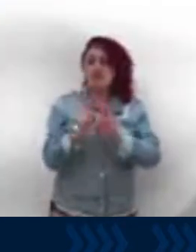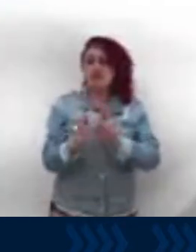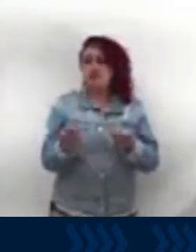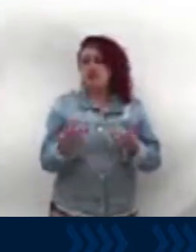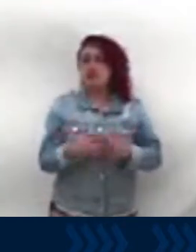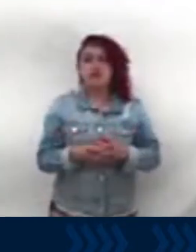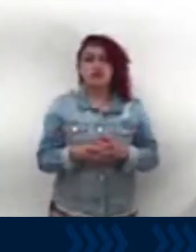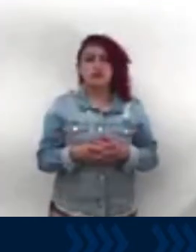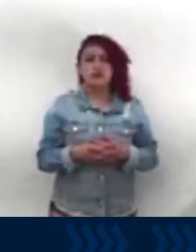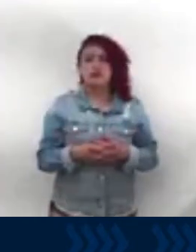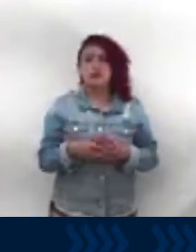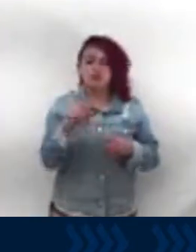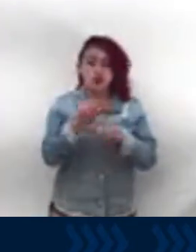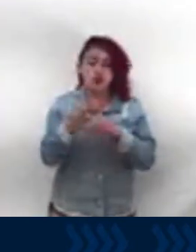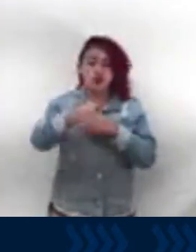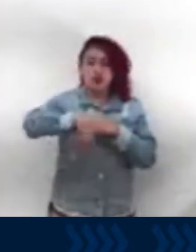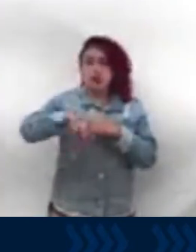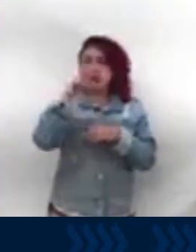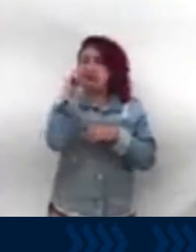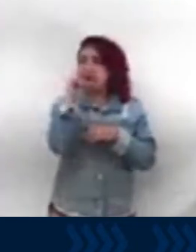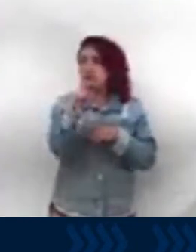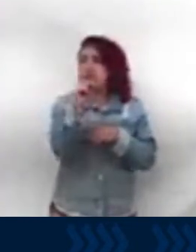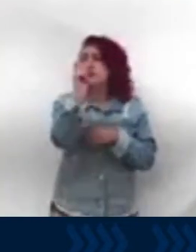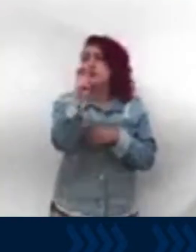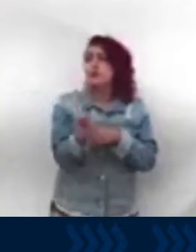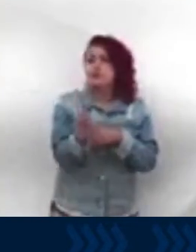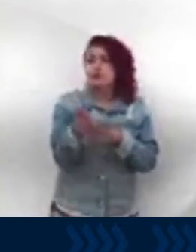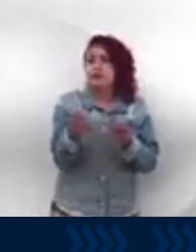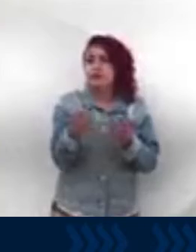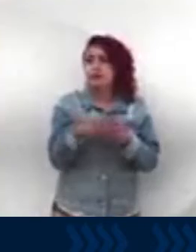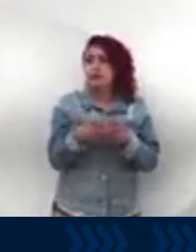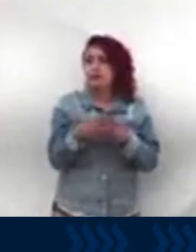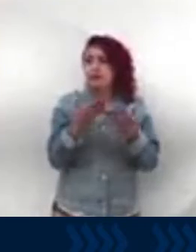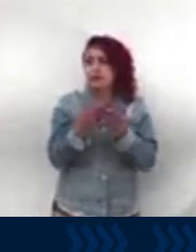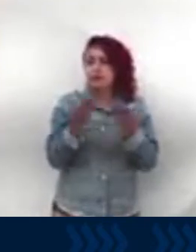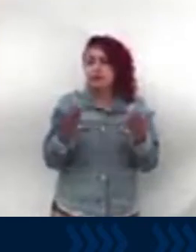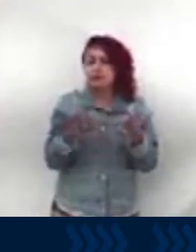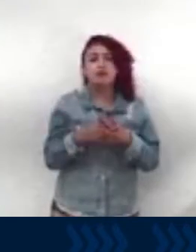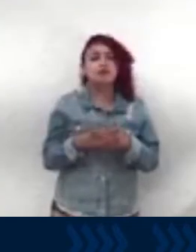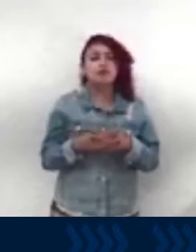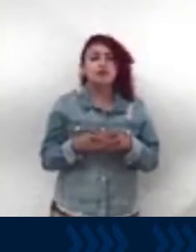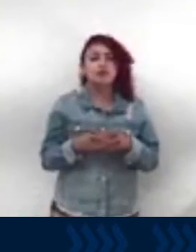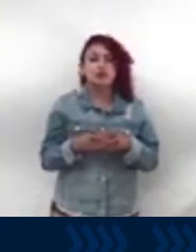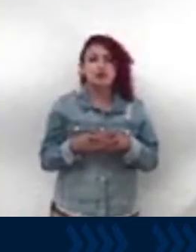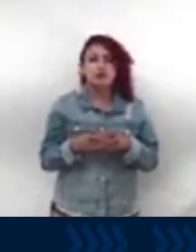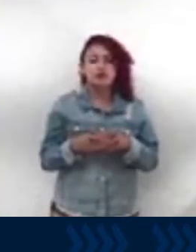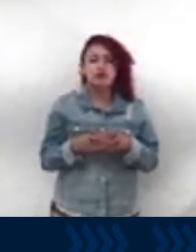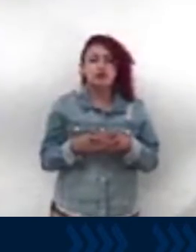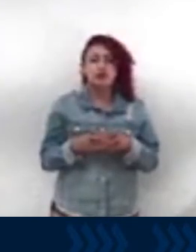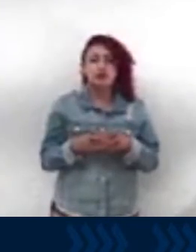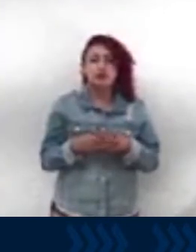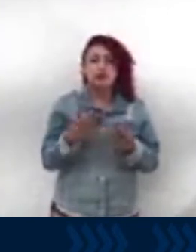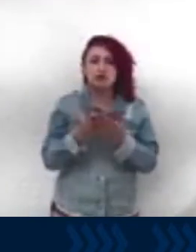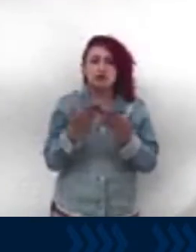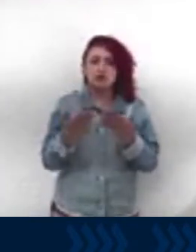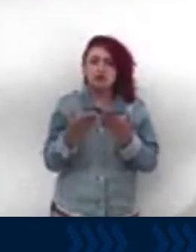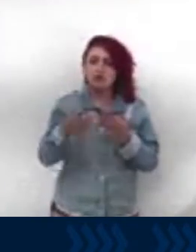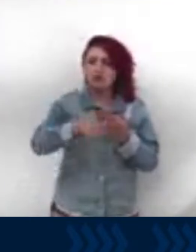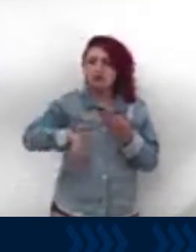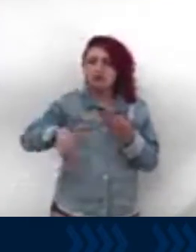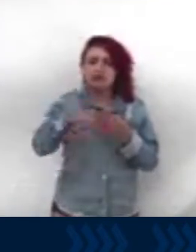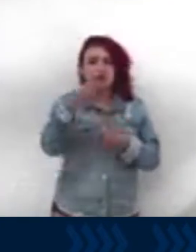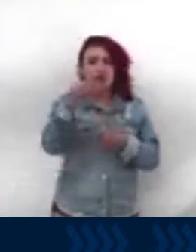resultado. Lo que hoy nosotros vemos es que ahora, porque es el último que